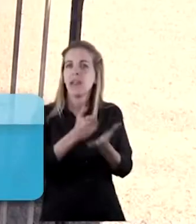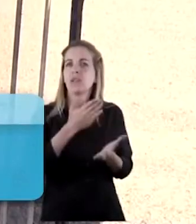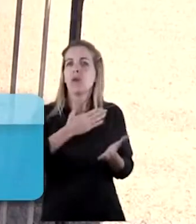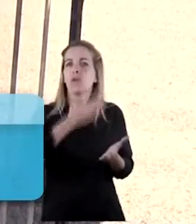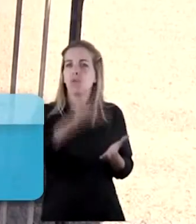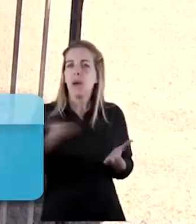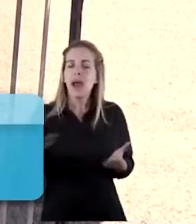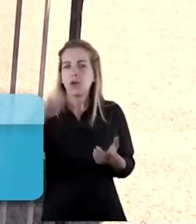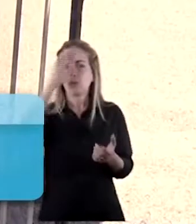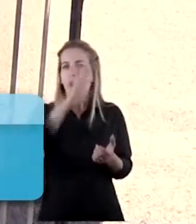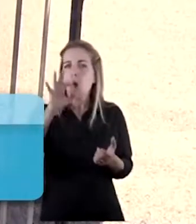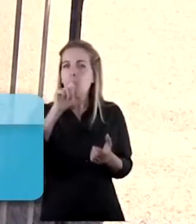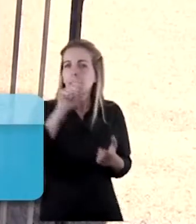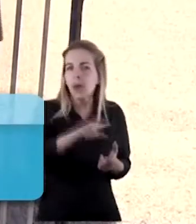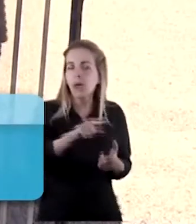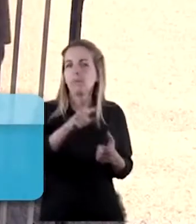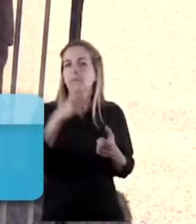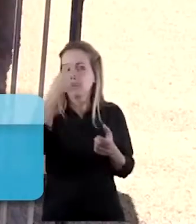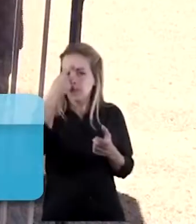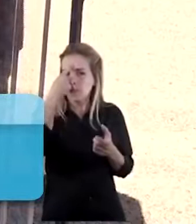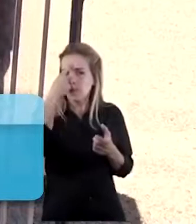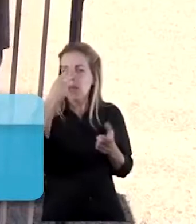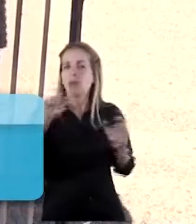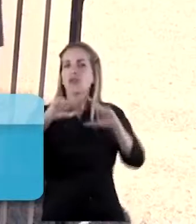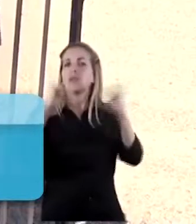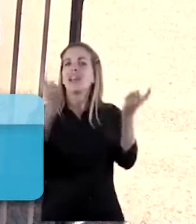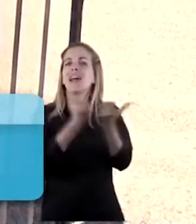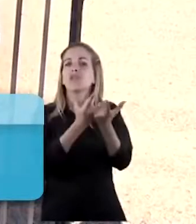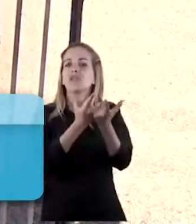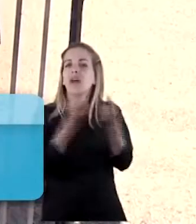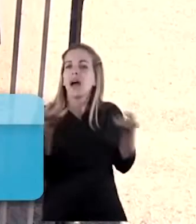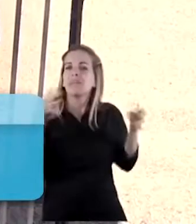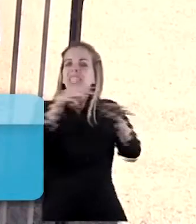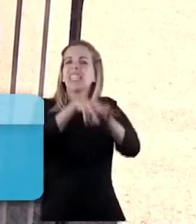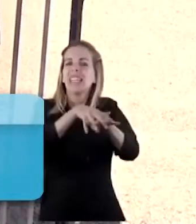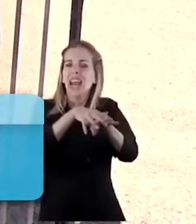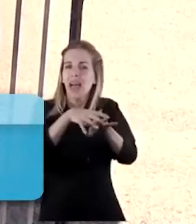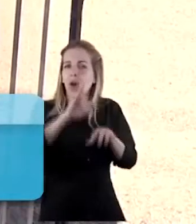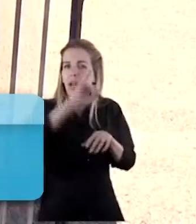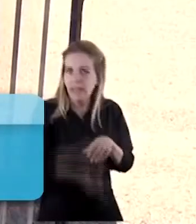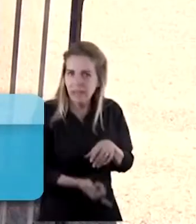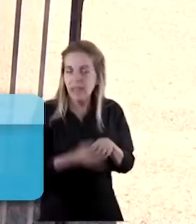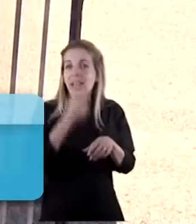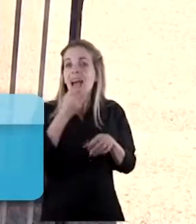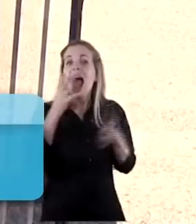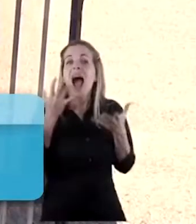visión integradora de la sociedad, si algo podemos hacer para poner